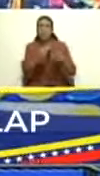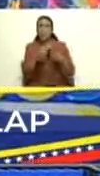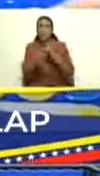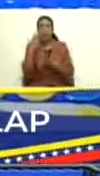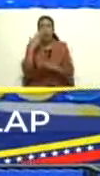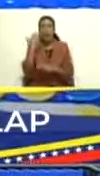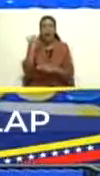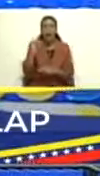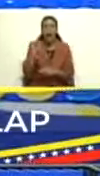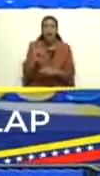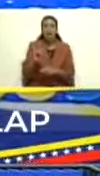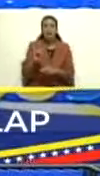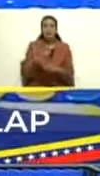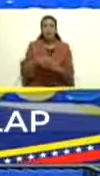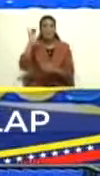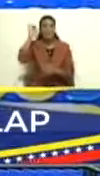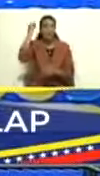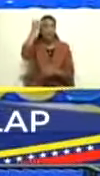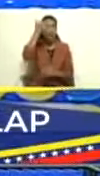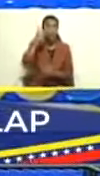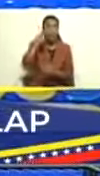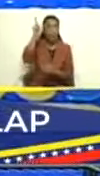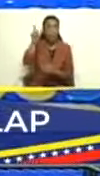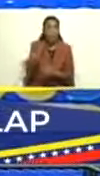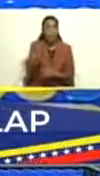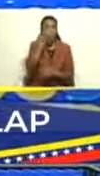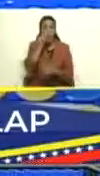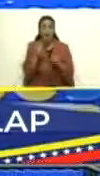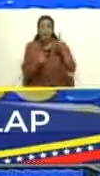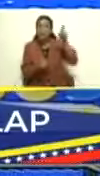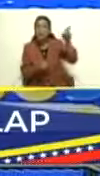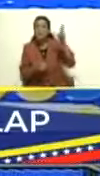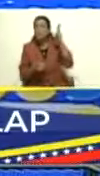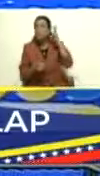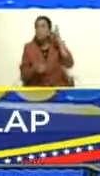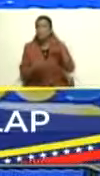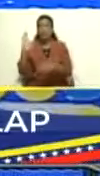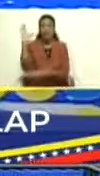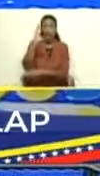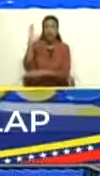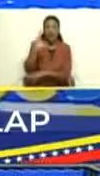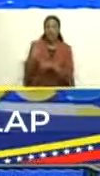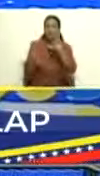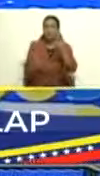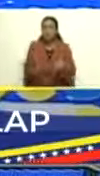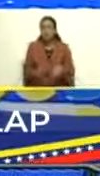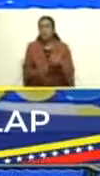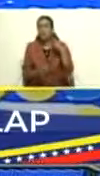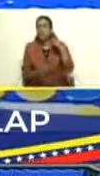Aquí está el Yaracuy. Por allá escuché Caracas también.